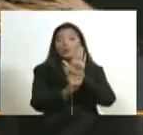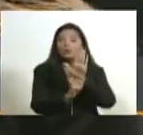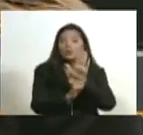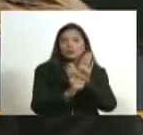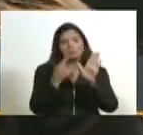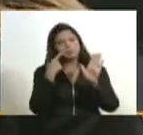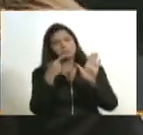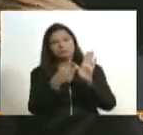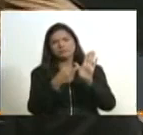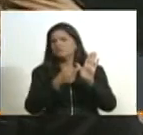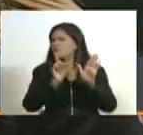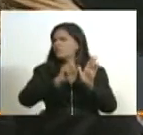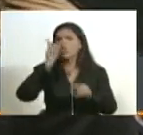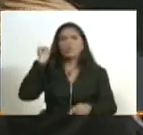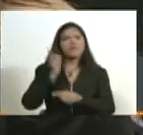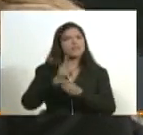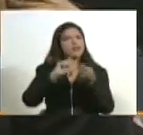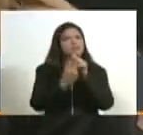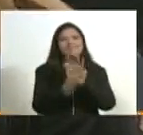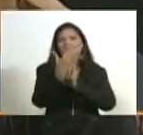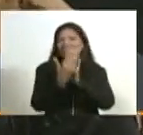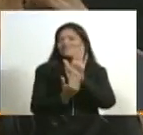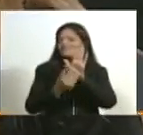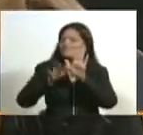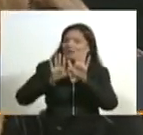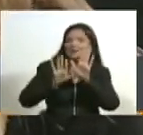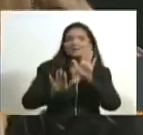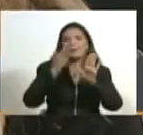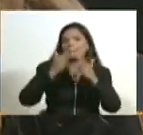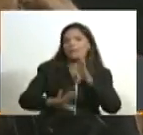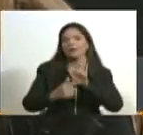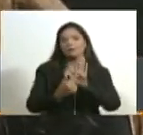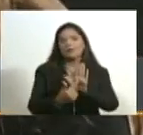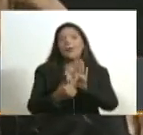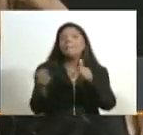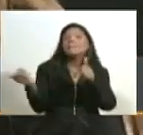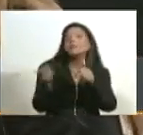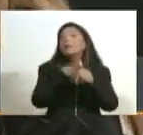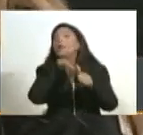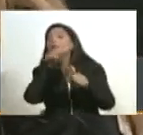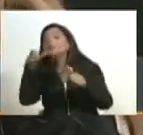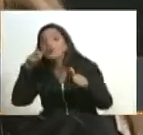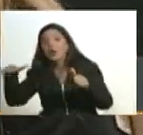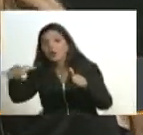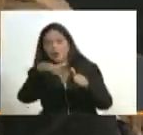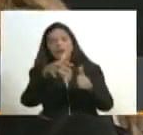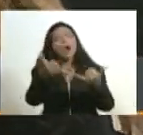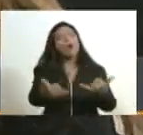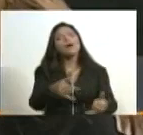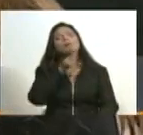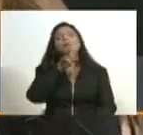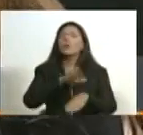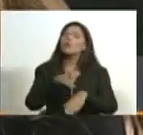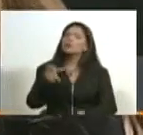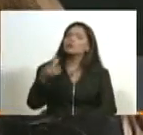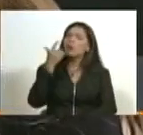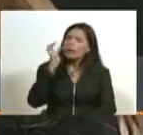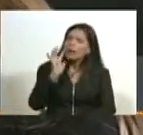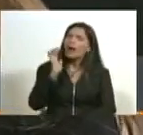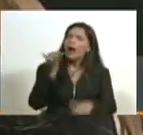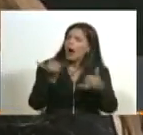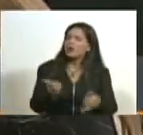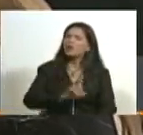debía modificar ni un punto ni una coma, sino en la consulta popular. Mi pregunta es, ¿por qué usted cree que esta vez eso no